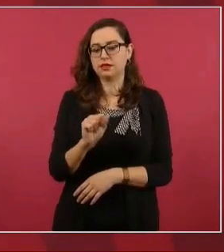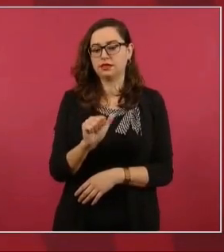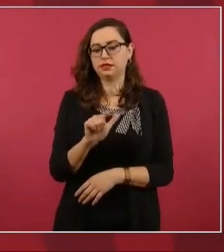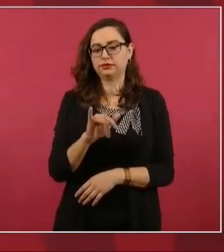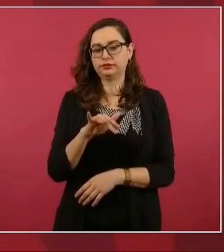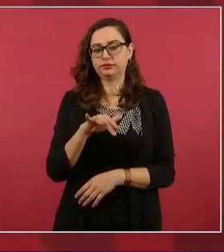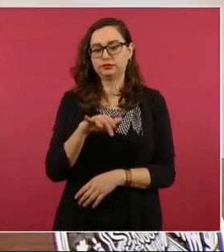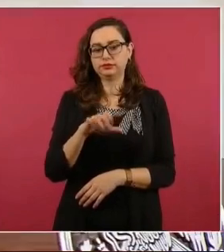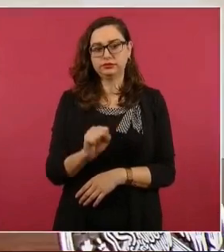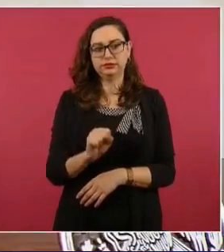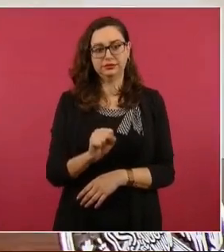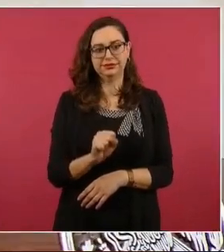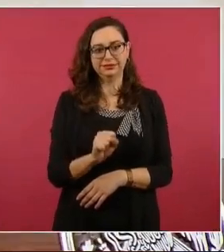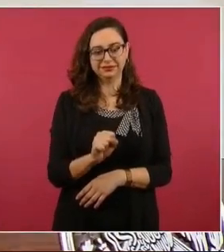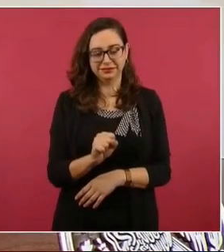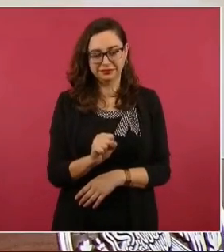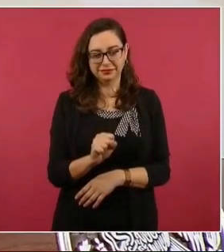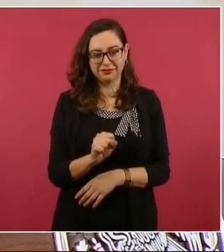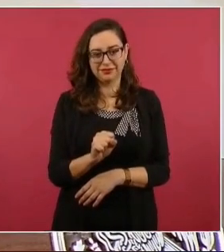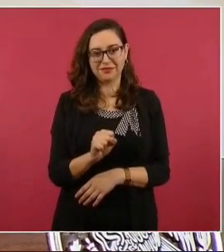se empanizaron.